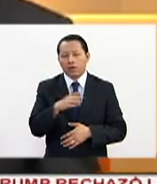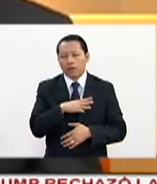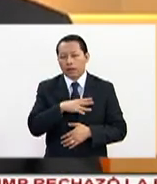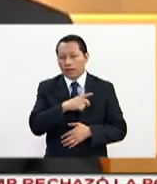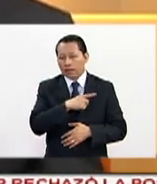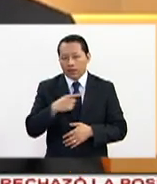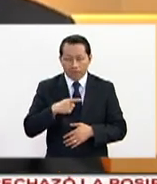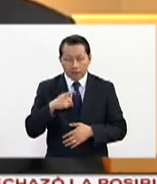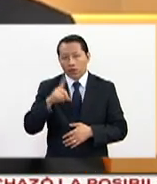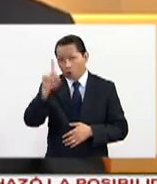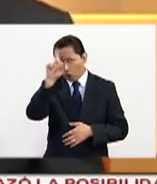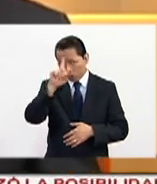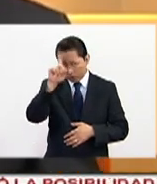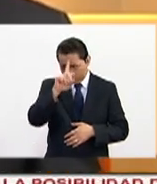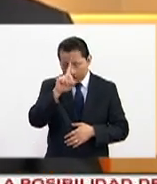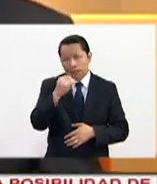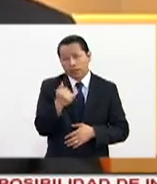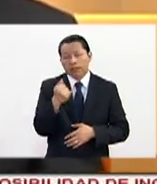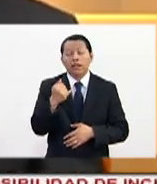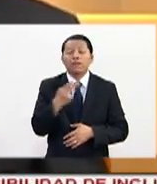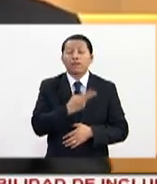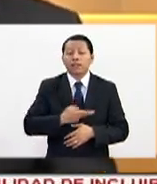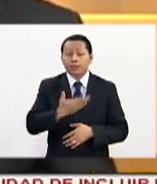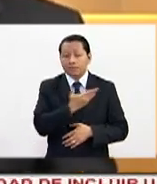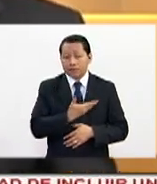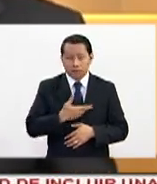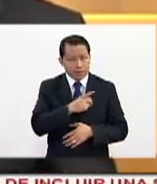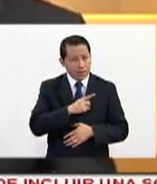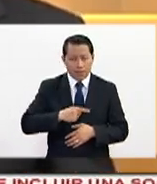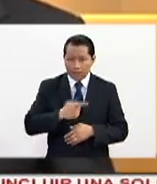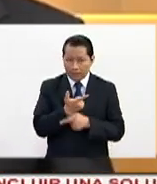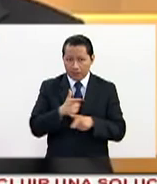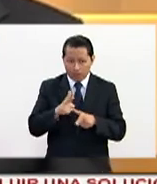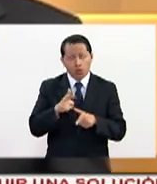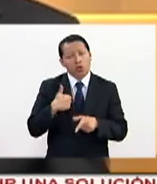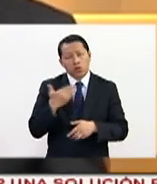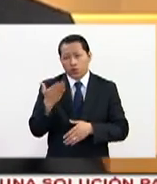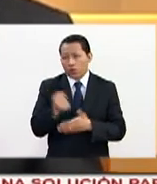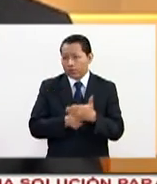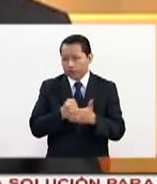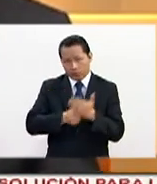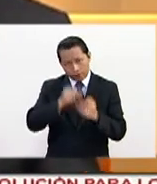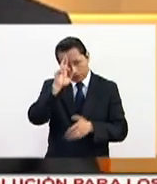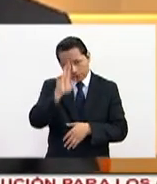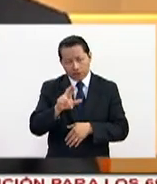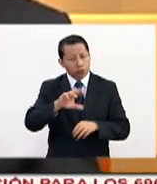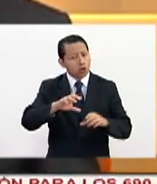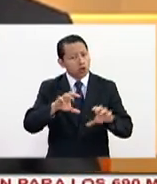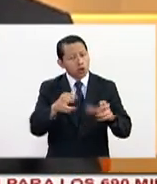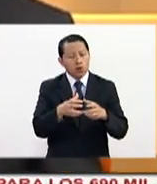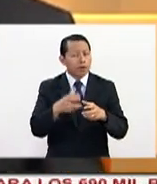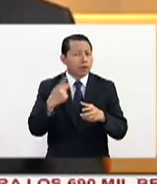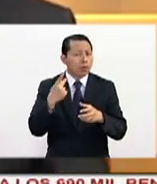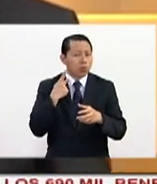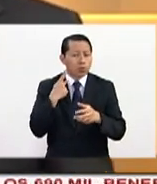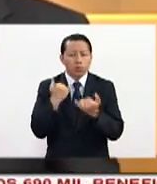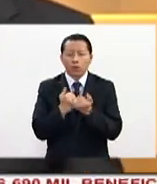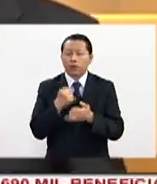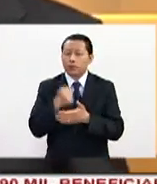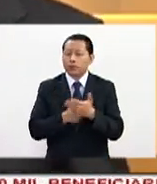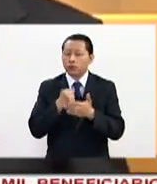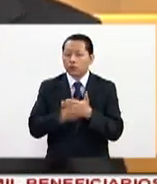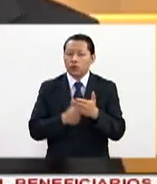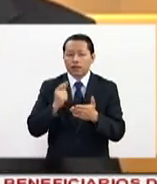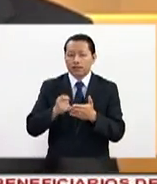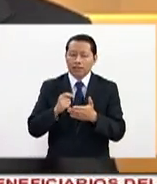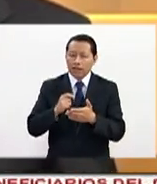consejeras, consejeros y del vicepresidente. Exijo respeto para todas las opciones políticas y exijo el